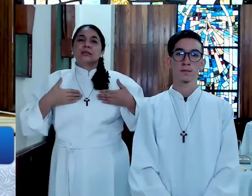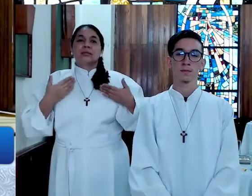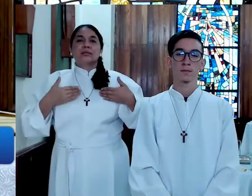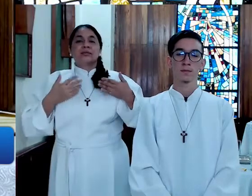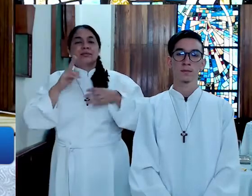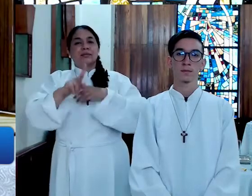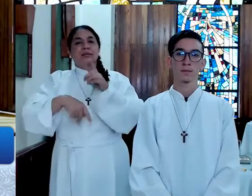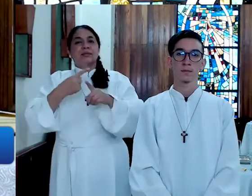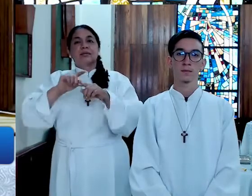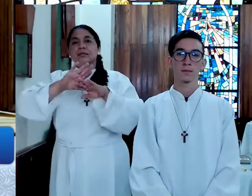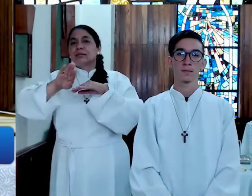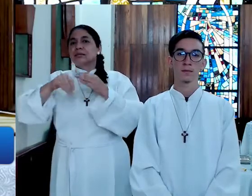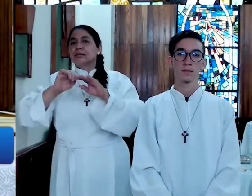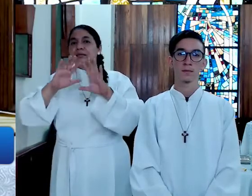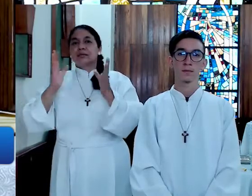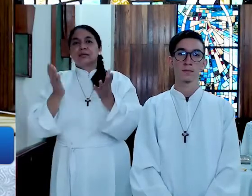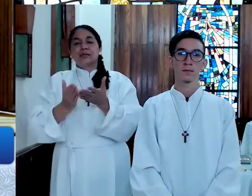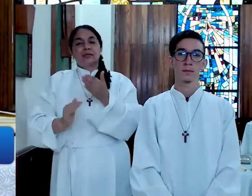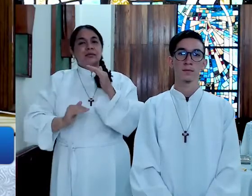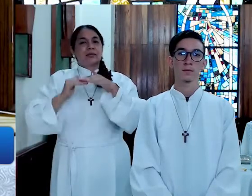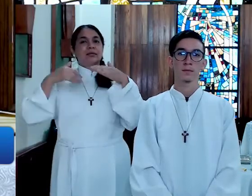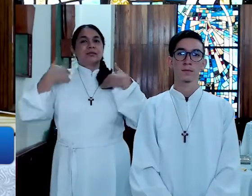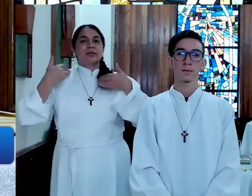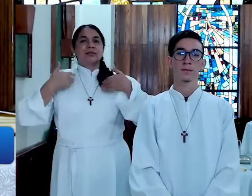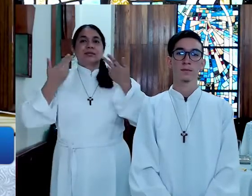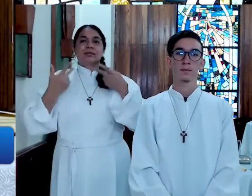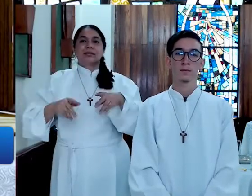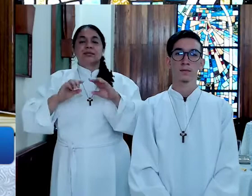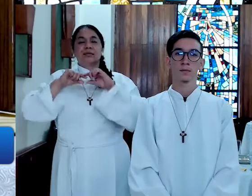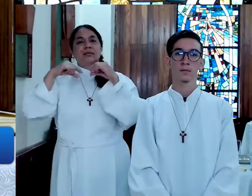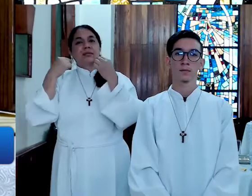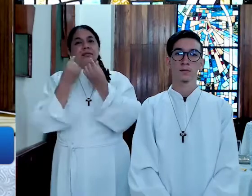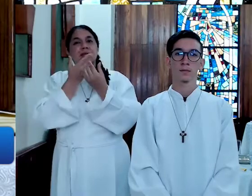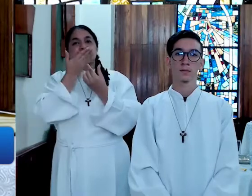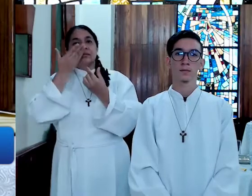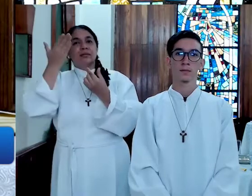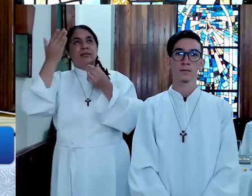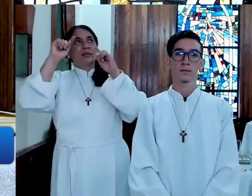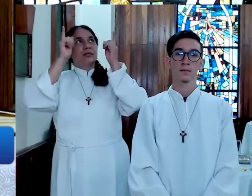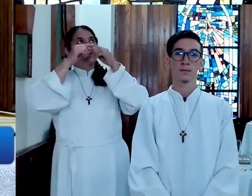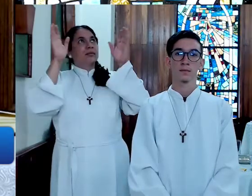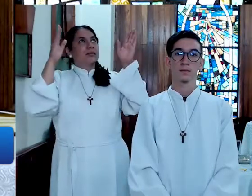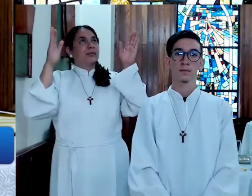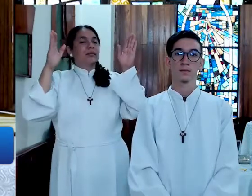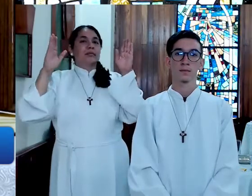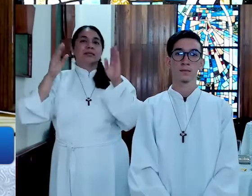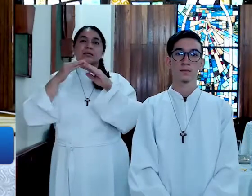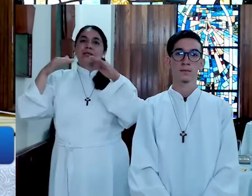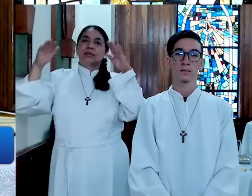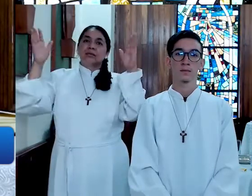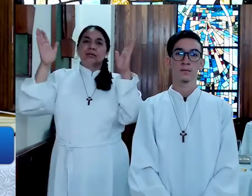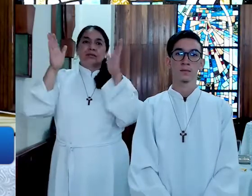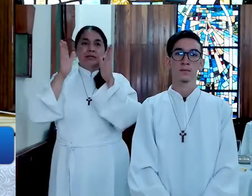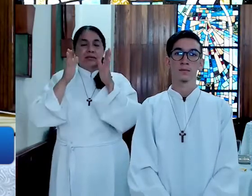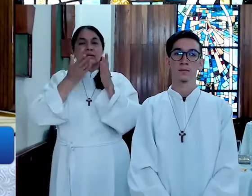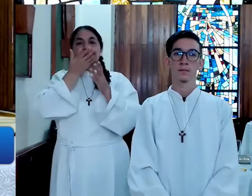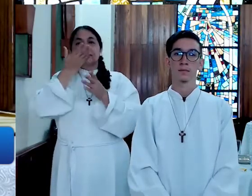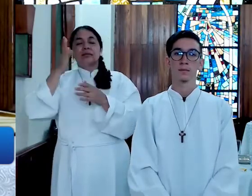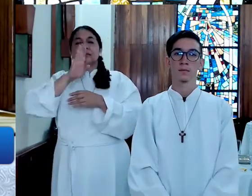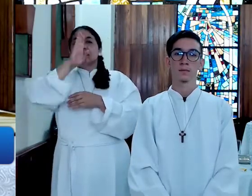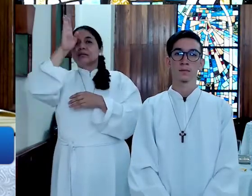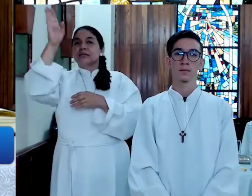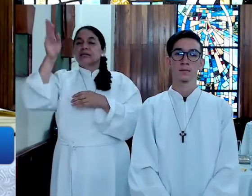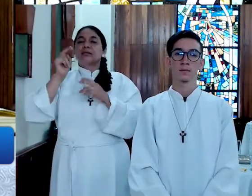se desborda de alegría y también los coros celestiales, los ángeles y los arcángeles cantan sin cesar